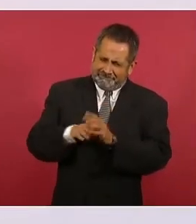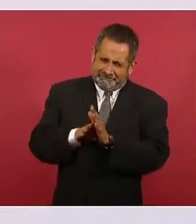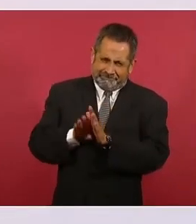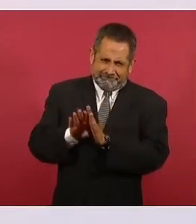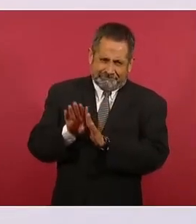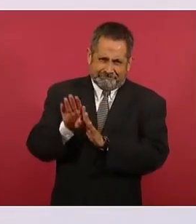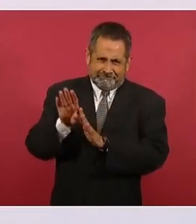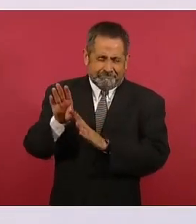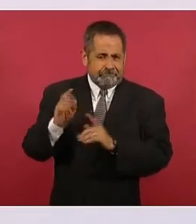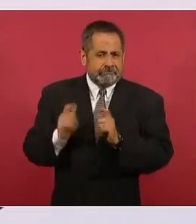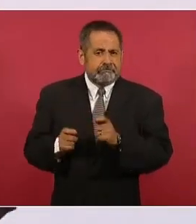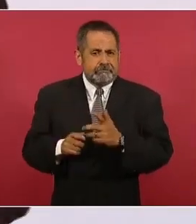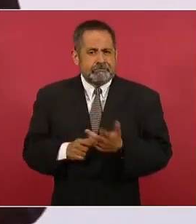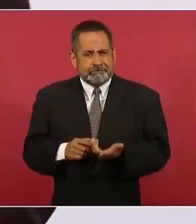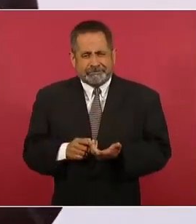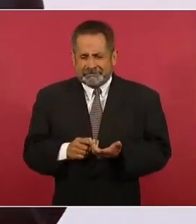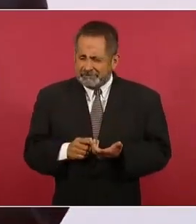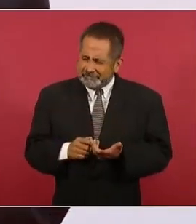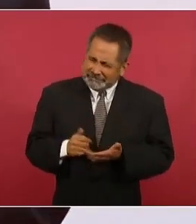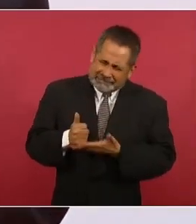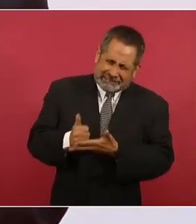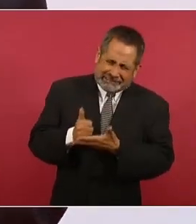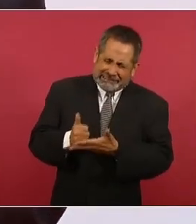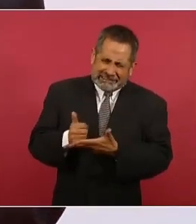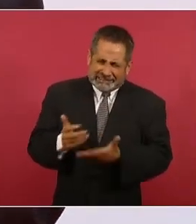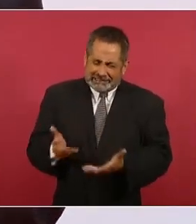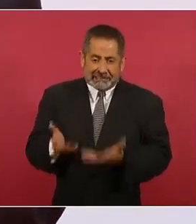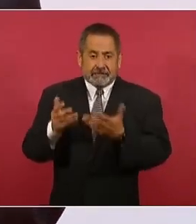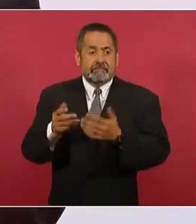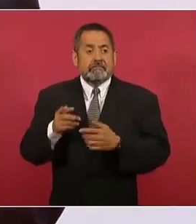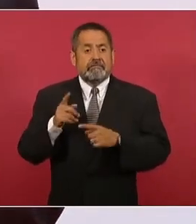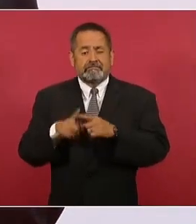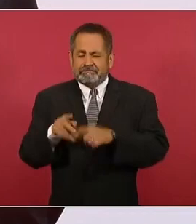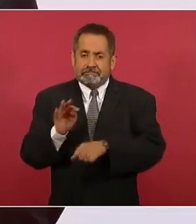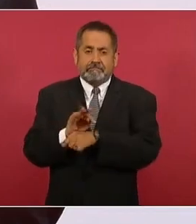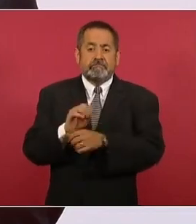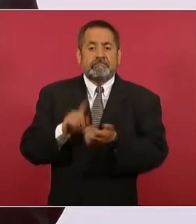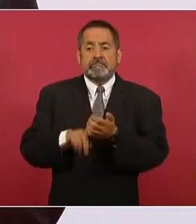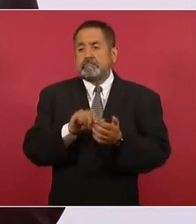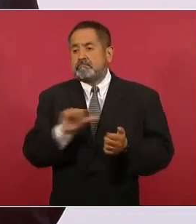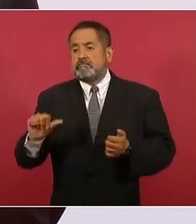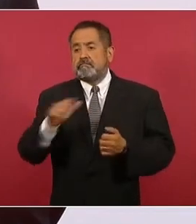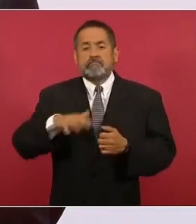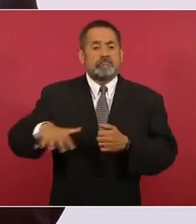del suelo el sistema de salud.